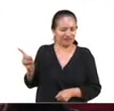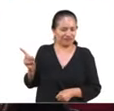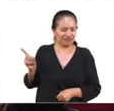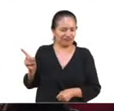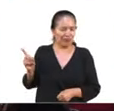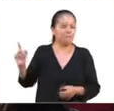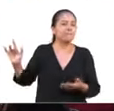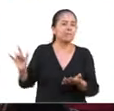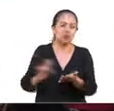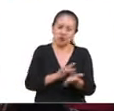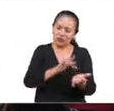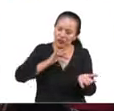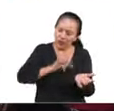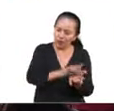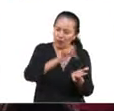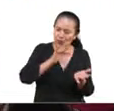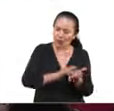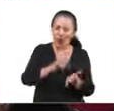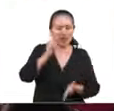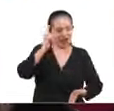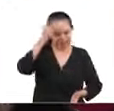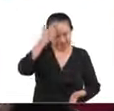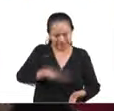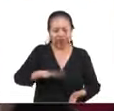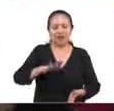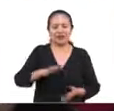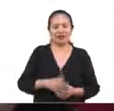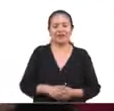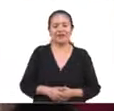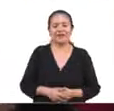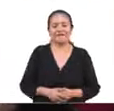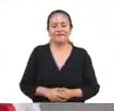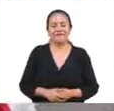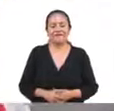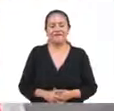de la República, con nosotros.